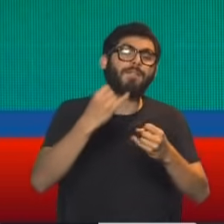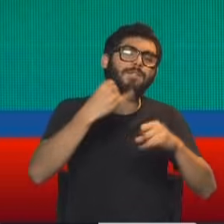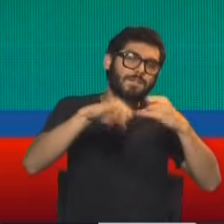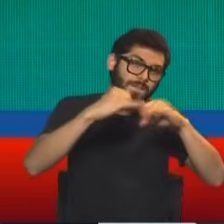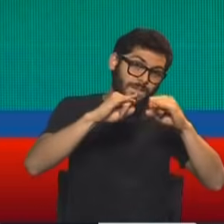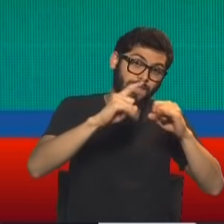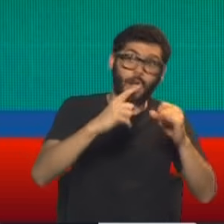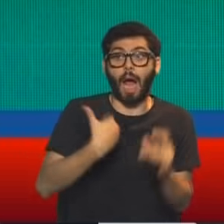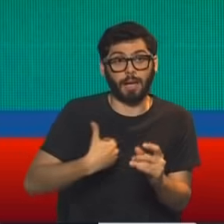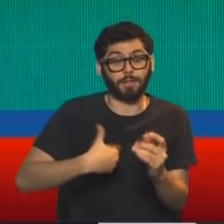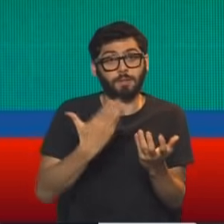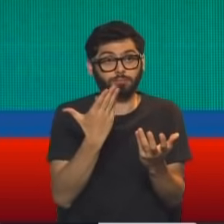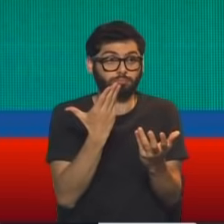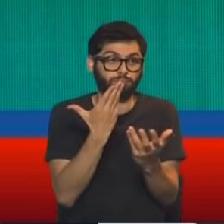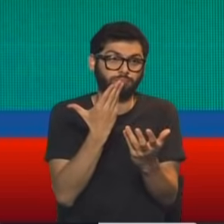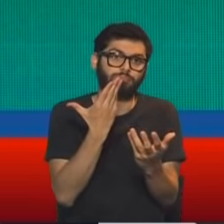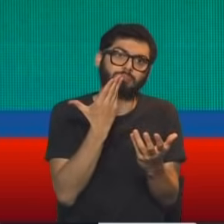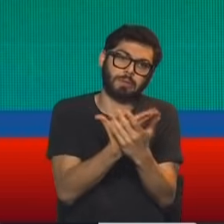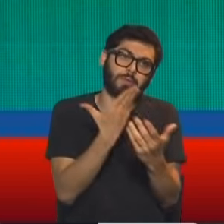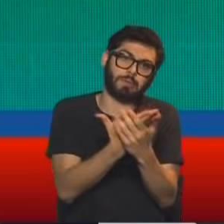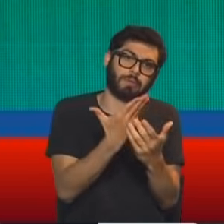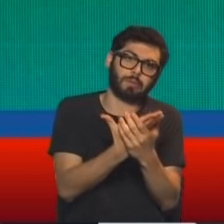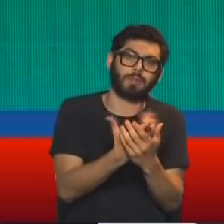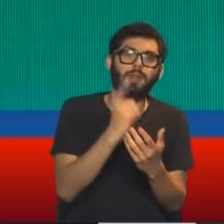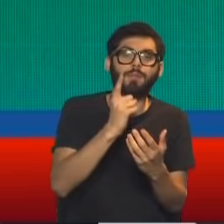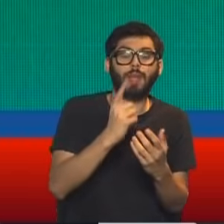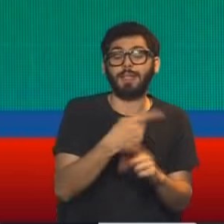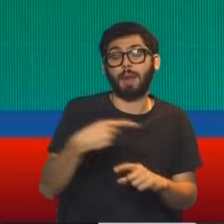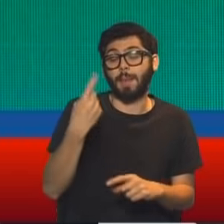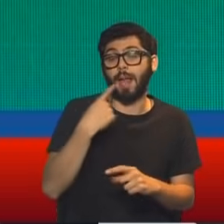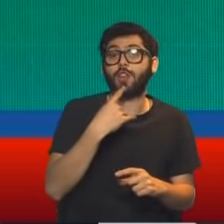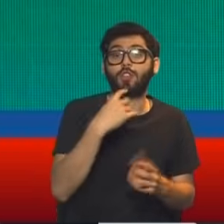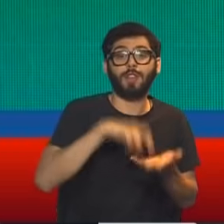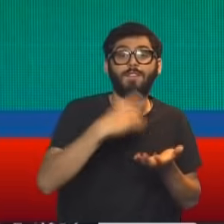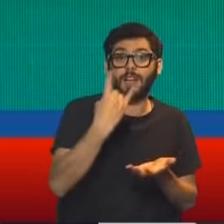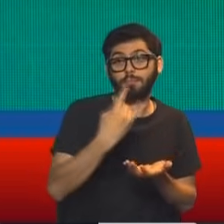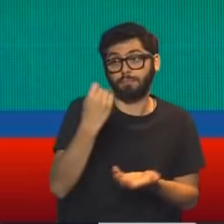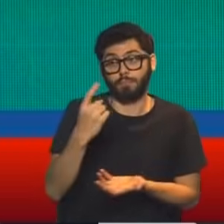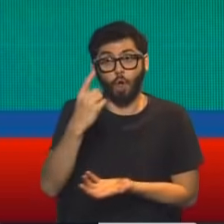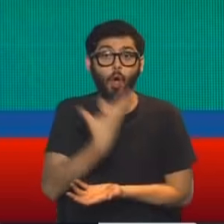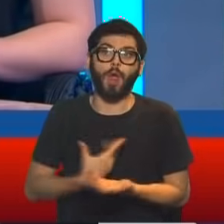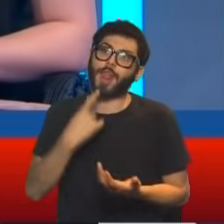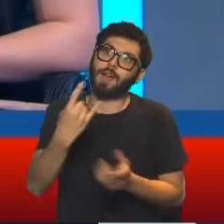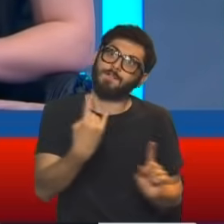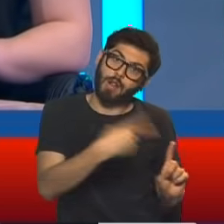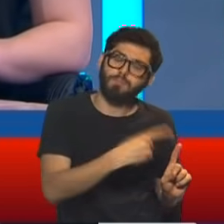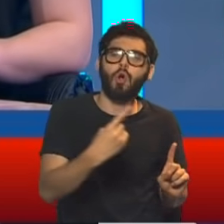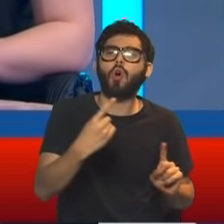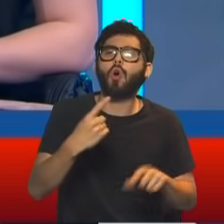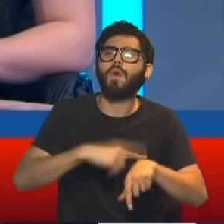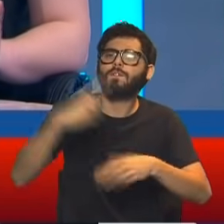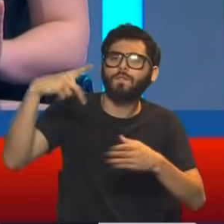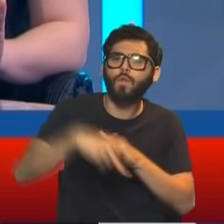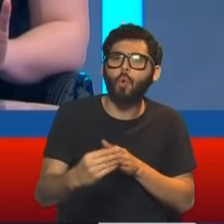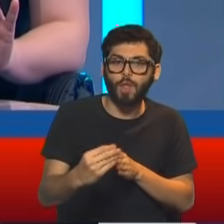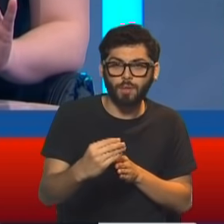una postura que Argentina viene defendiendo más allá de las fakes que circularon en la semana y que se encargó de desmentir el propio gobierno. A ver, el plazo límite es